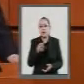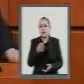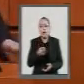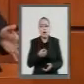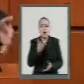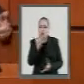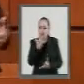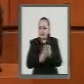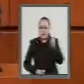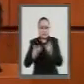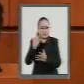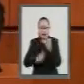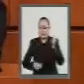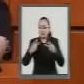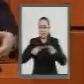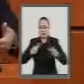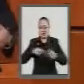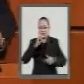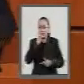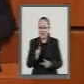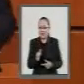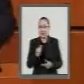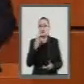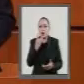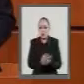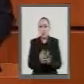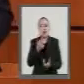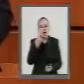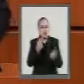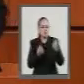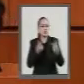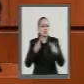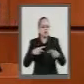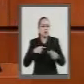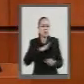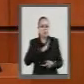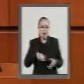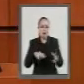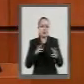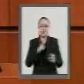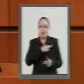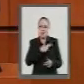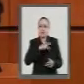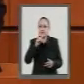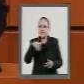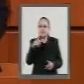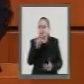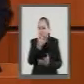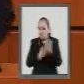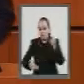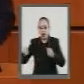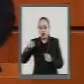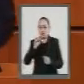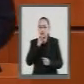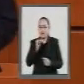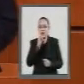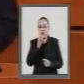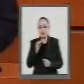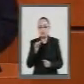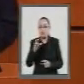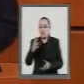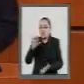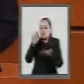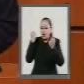una fuga. Entonces, desde luego que no es un gobierno del estado que no ha sabido estar a la altura de la responsabilidad que le